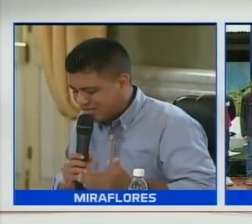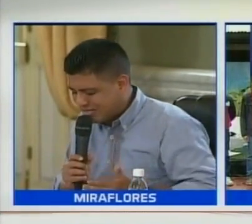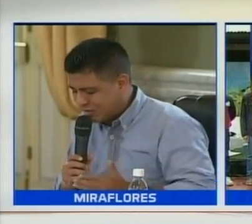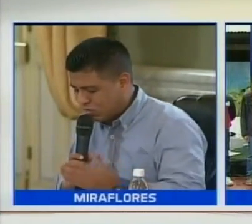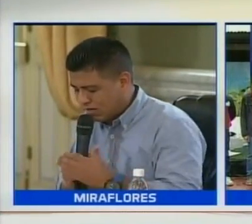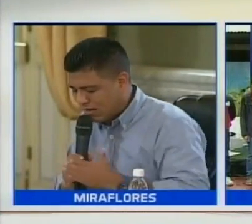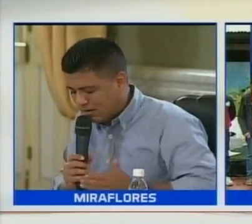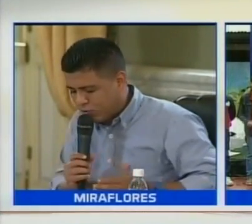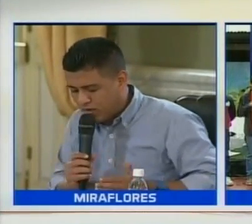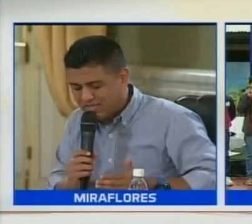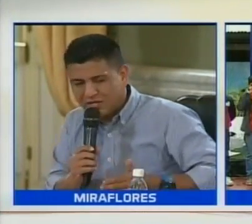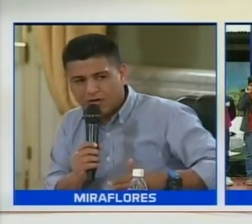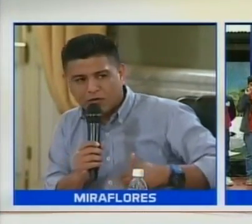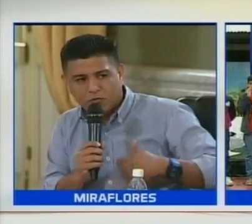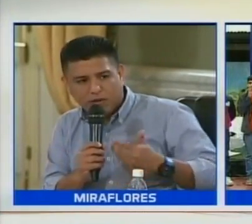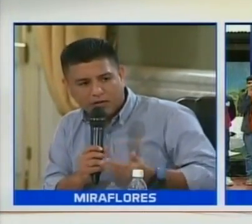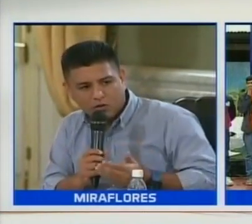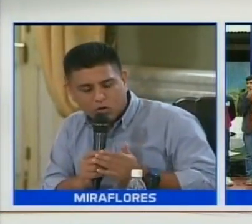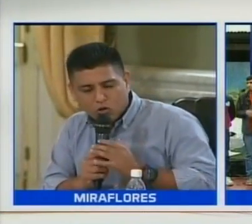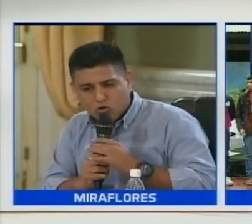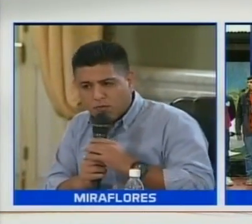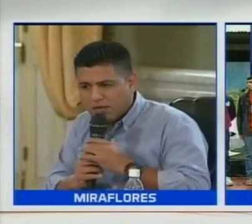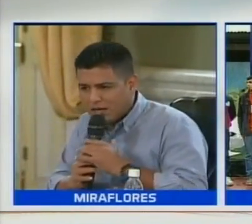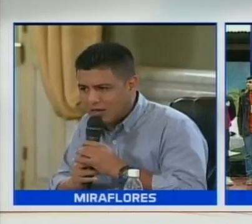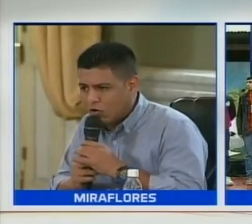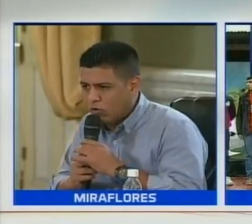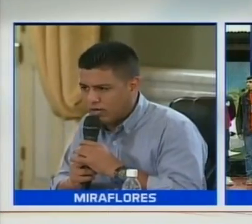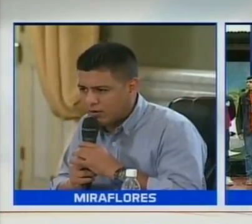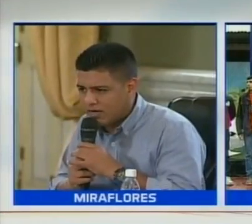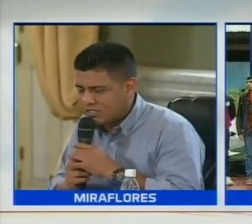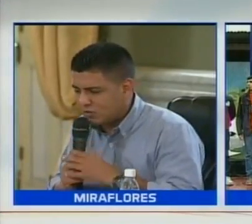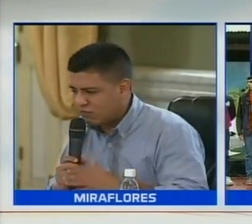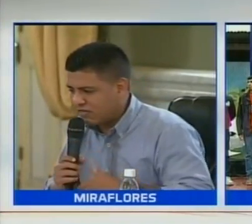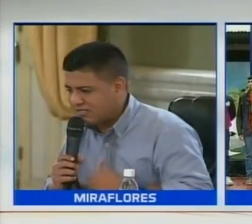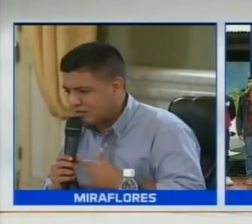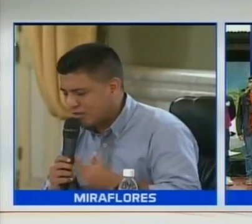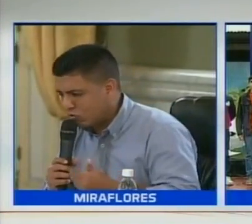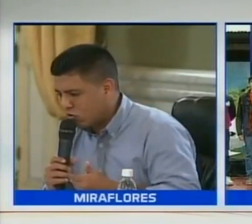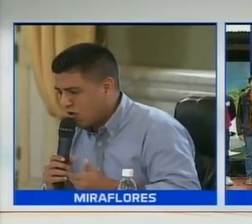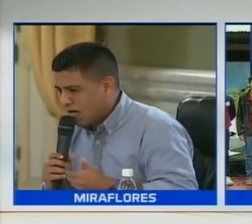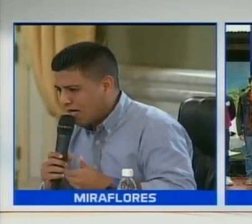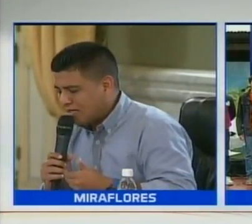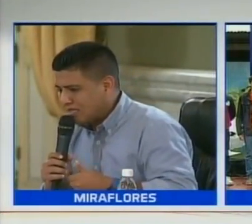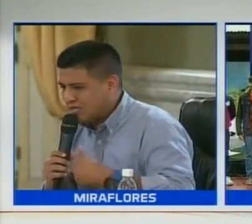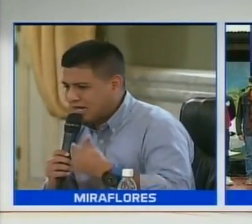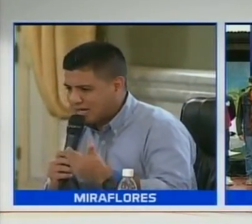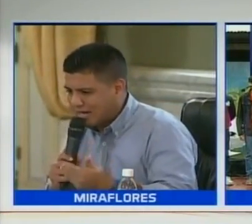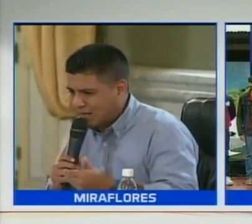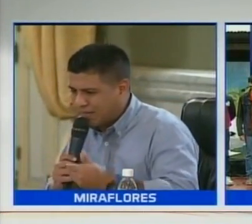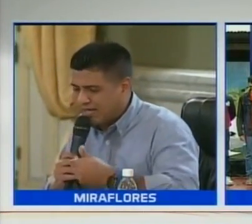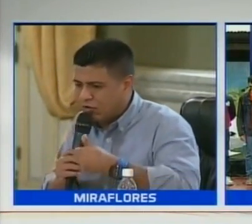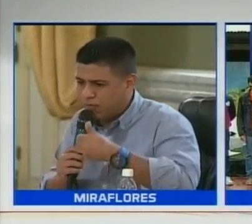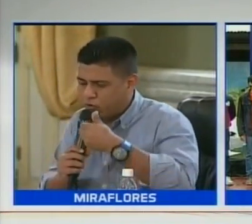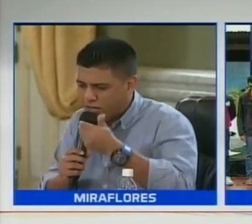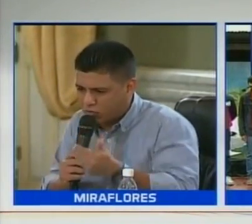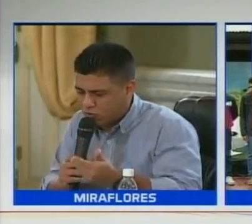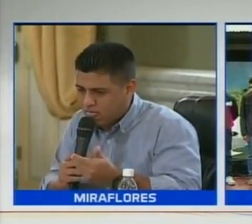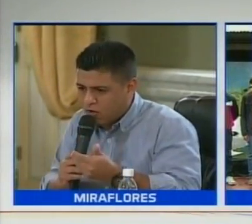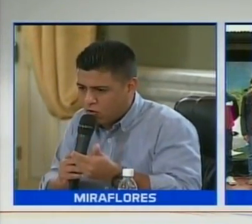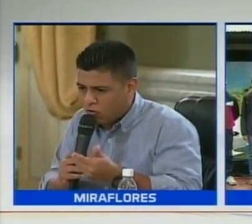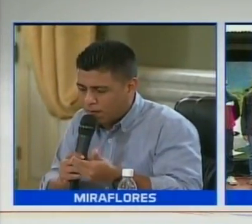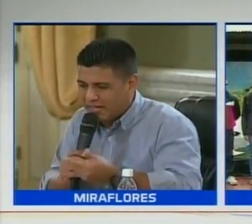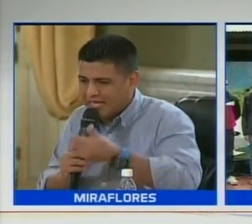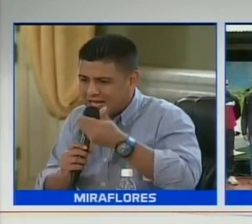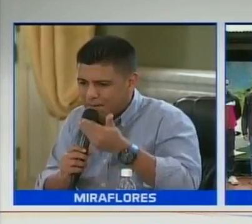cartera crediticia, de toda la banca pública, se viene cumpliendo. Son miles de jóvenes que vienen recibiendo financiamiento en distintas escalas, pequeños